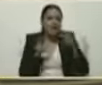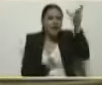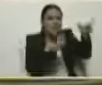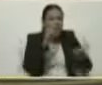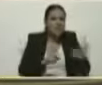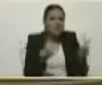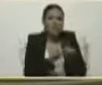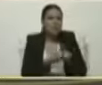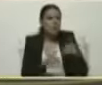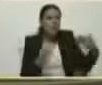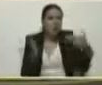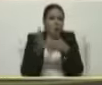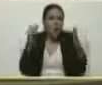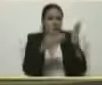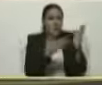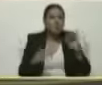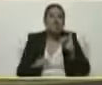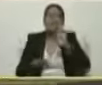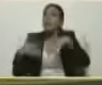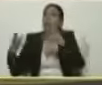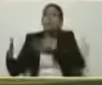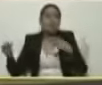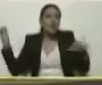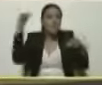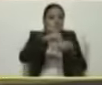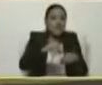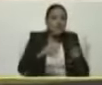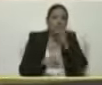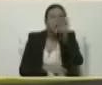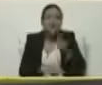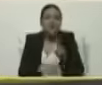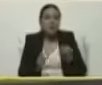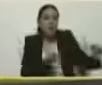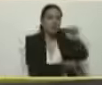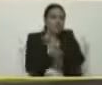y después controlar Venezuela y partirla en pedazos.